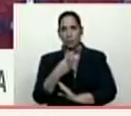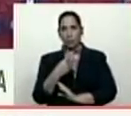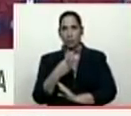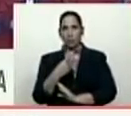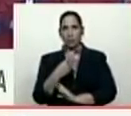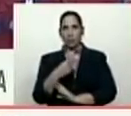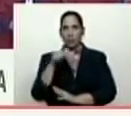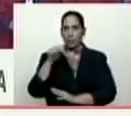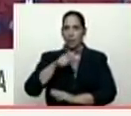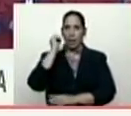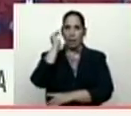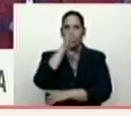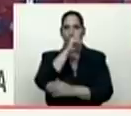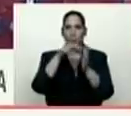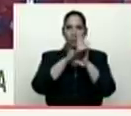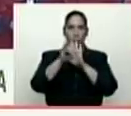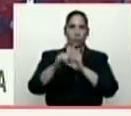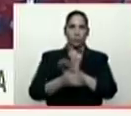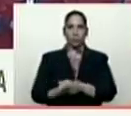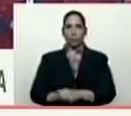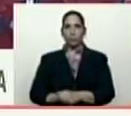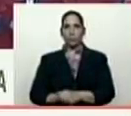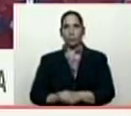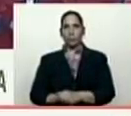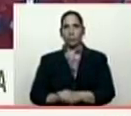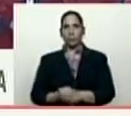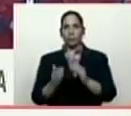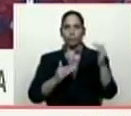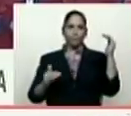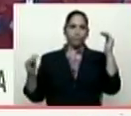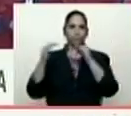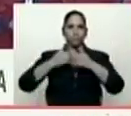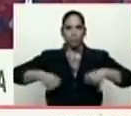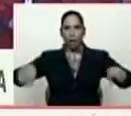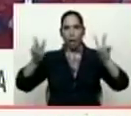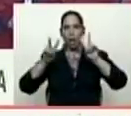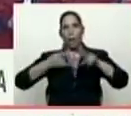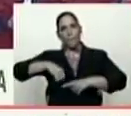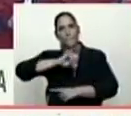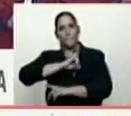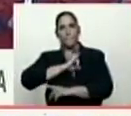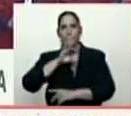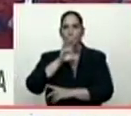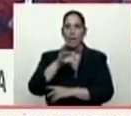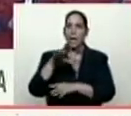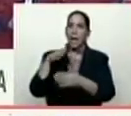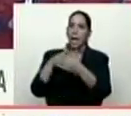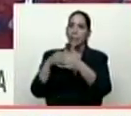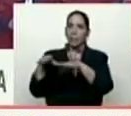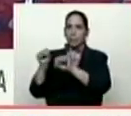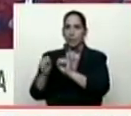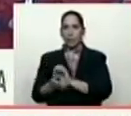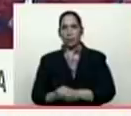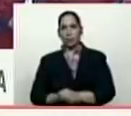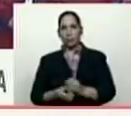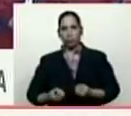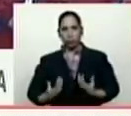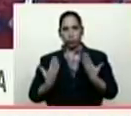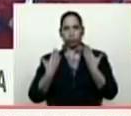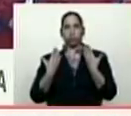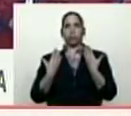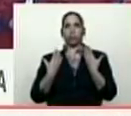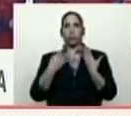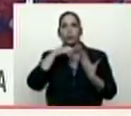que esta Asamblea Nacional Constituyente exalta los valores que nos reafirman como nación antiimperialista, expresada en la